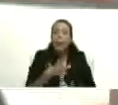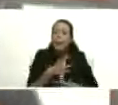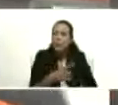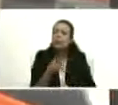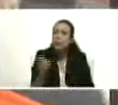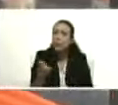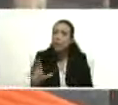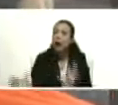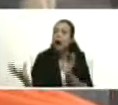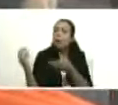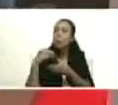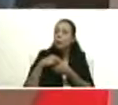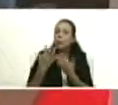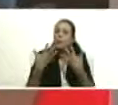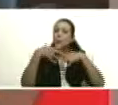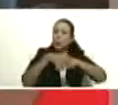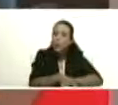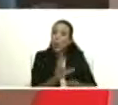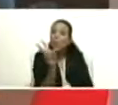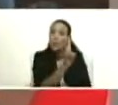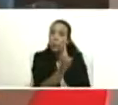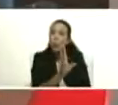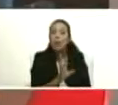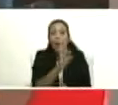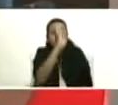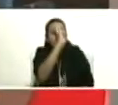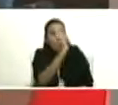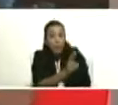y asociándose con Venezuela. Y